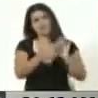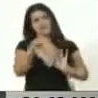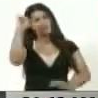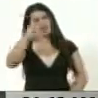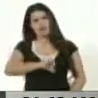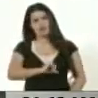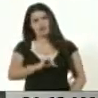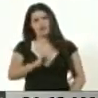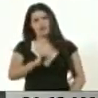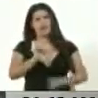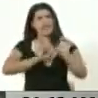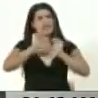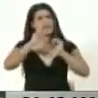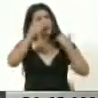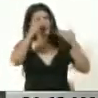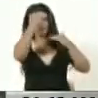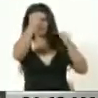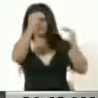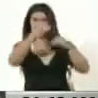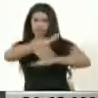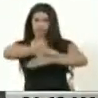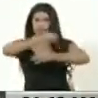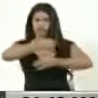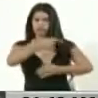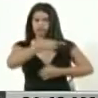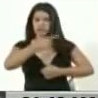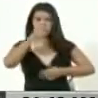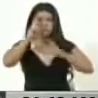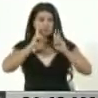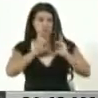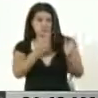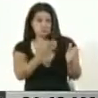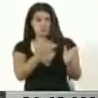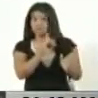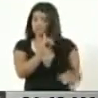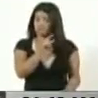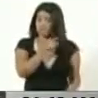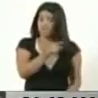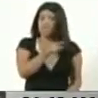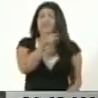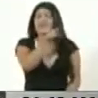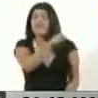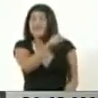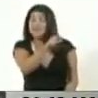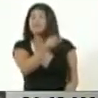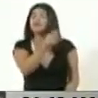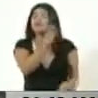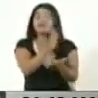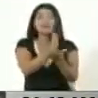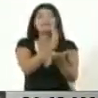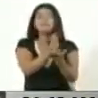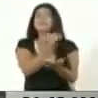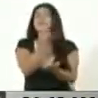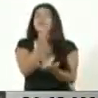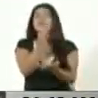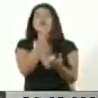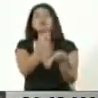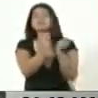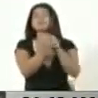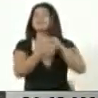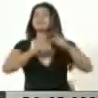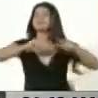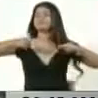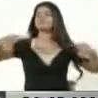condena en materia de opinión pública, ¿verdad? Estás desinformando, porque la fuente que tienes es falsa, o sea, no es legítima, porque